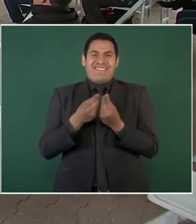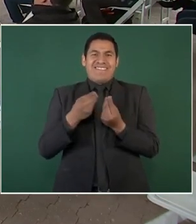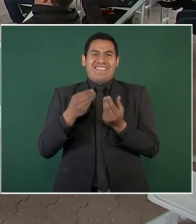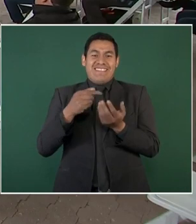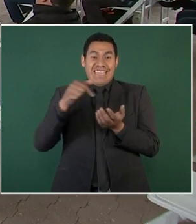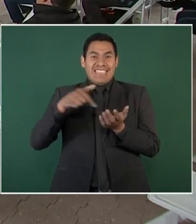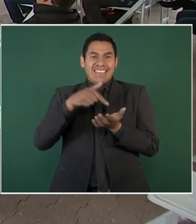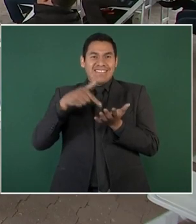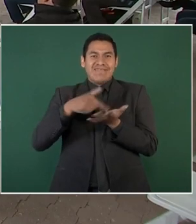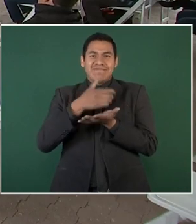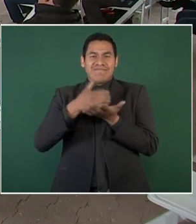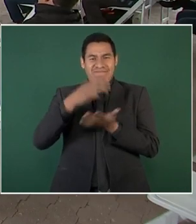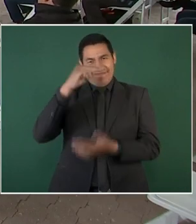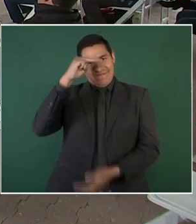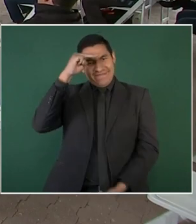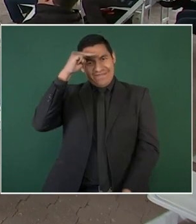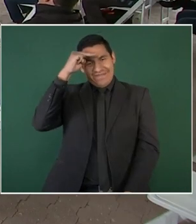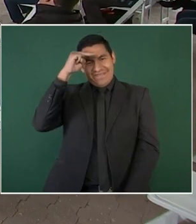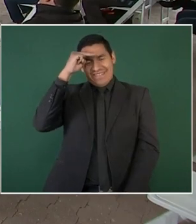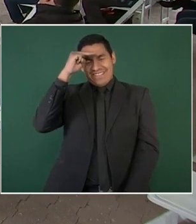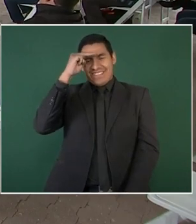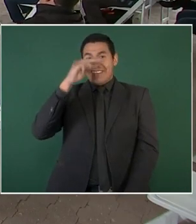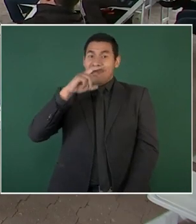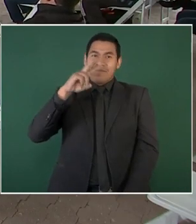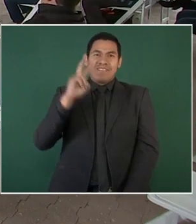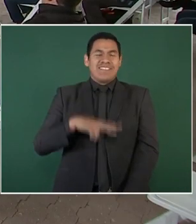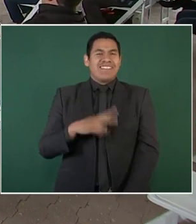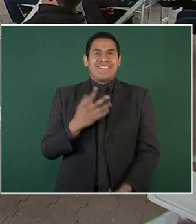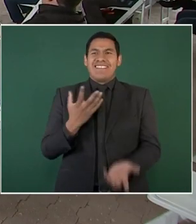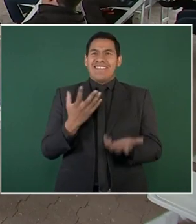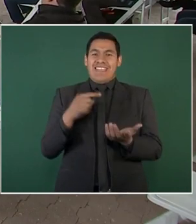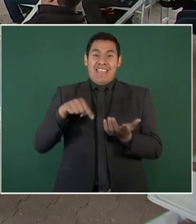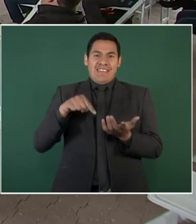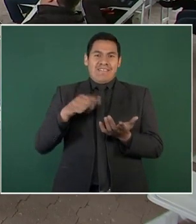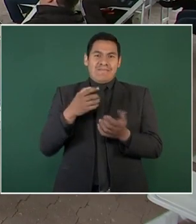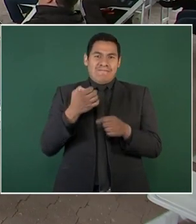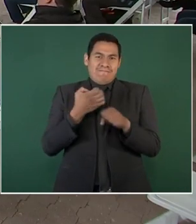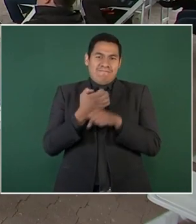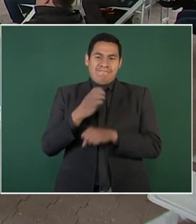como siempre, venir a Baja California